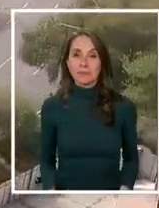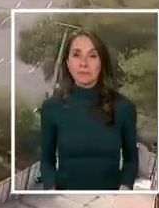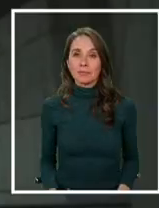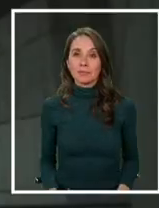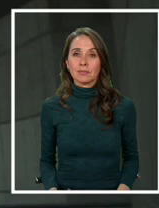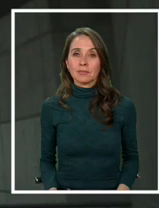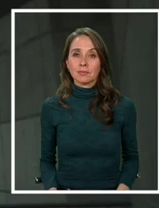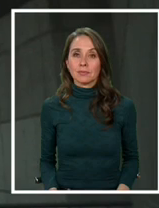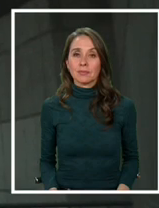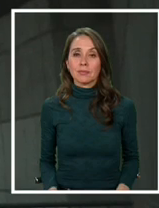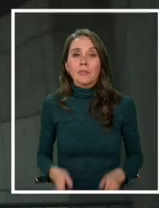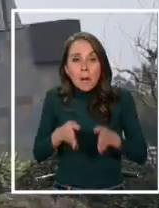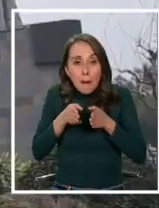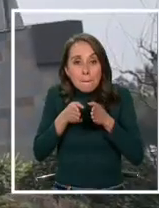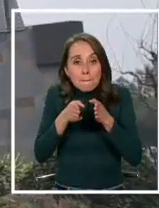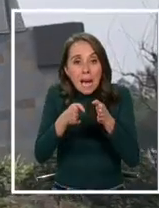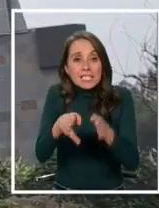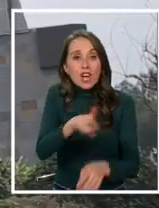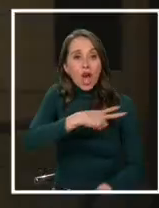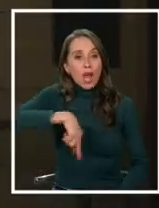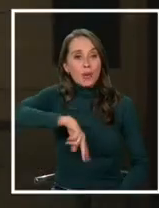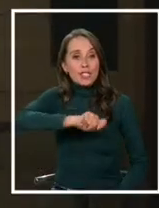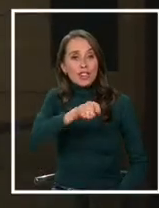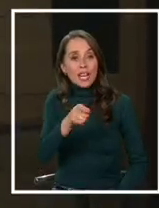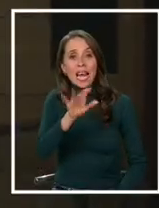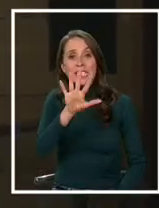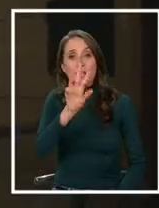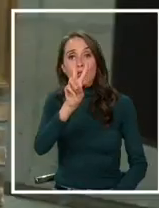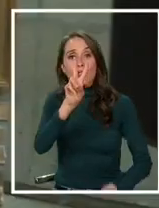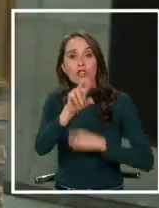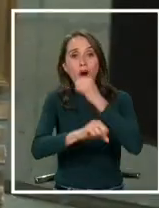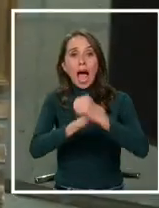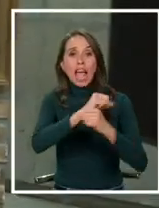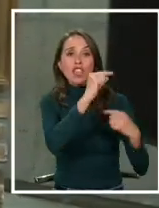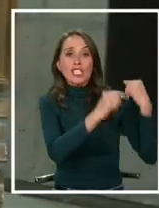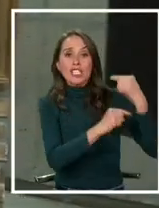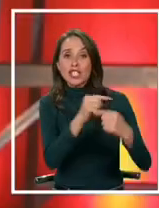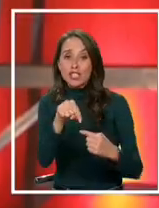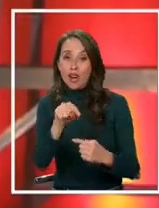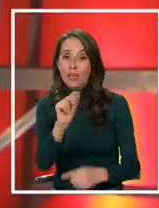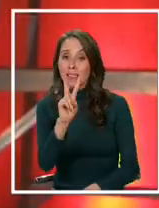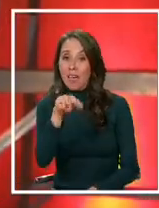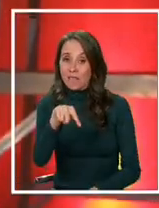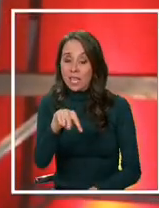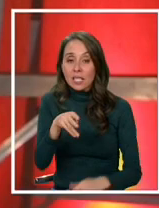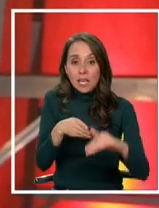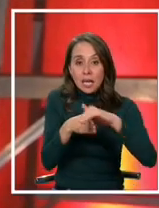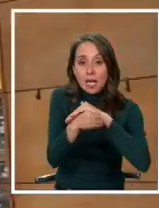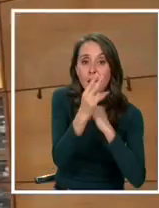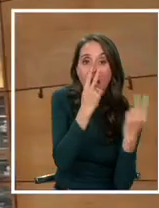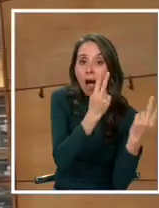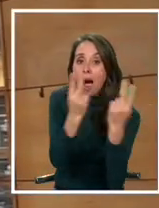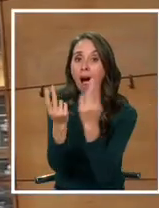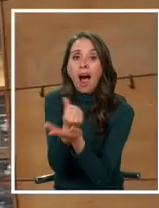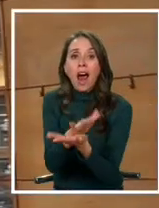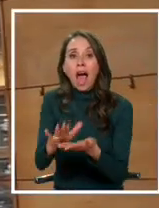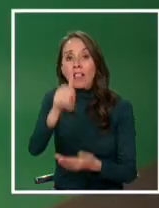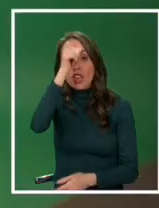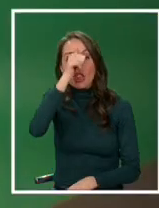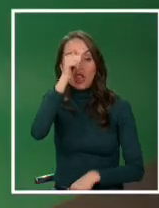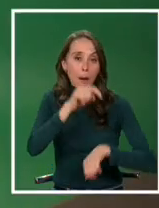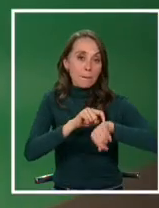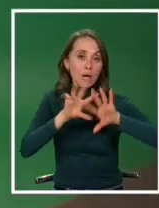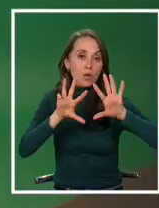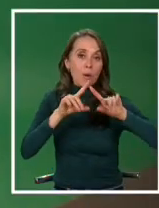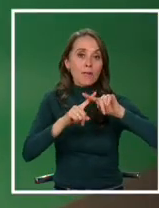movilidad los pasillos de nuestro canal y sus 52 años de historia también podrán ser visitados de manera gratuita este domingo a partir de